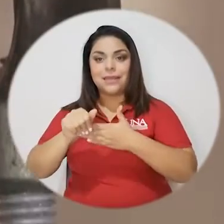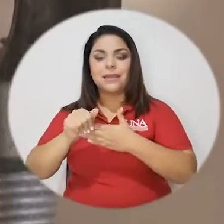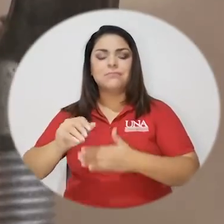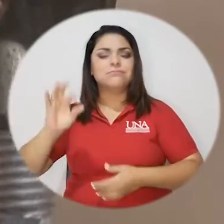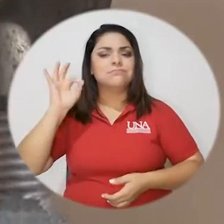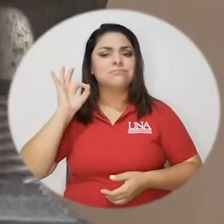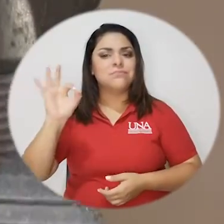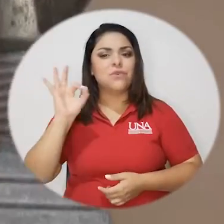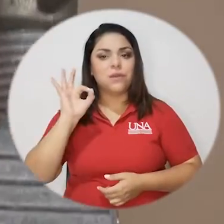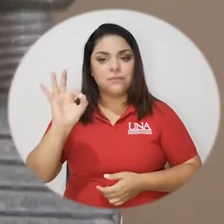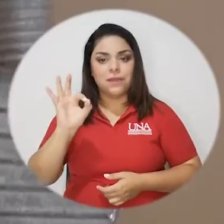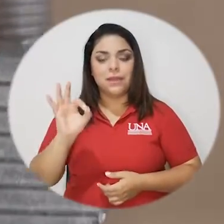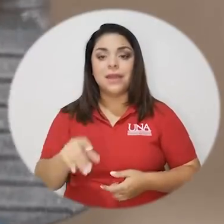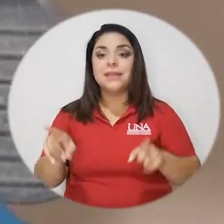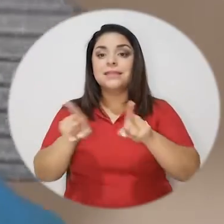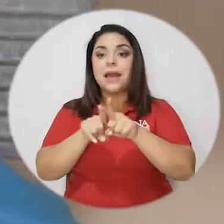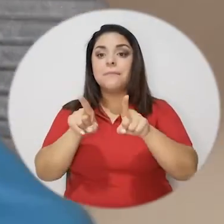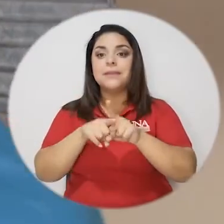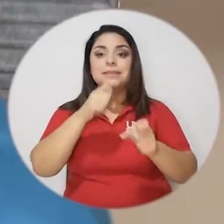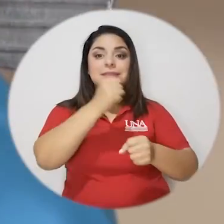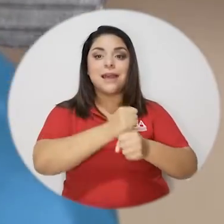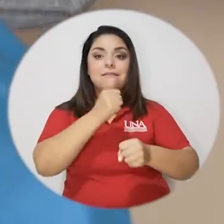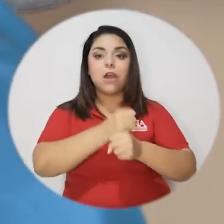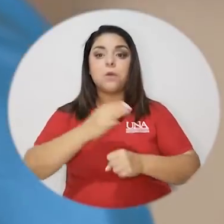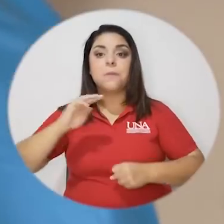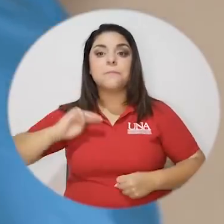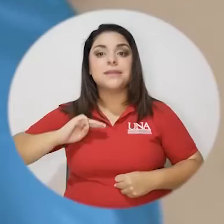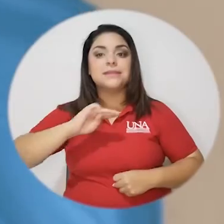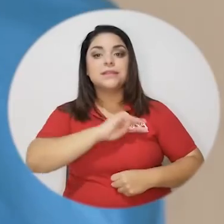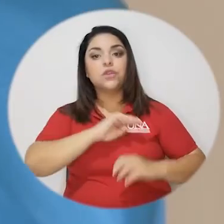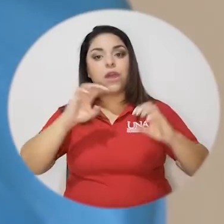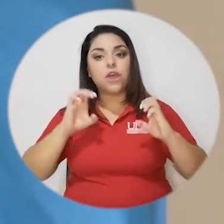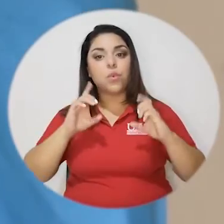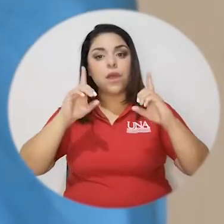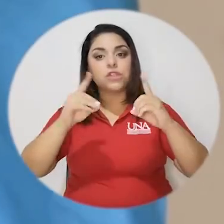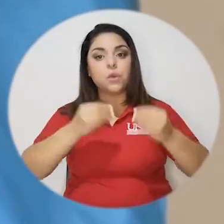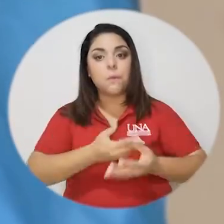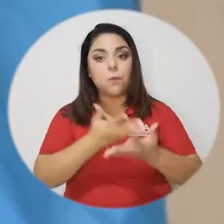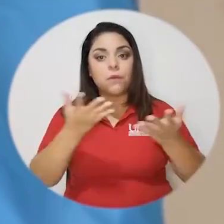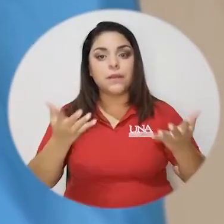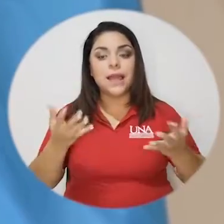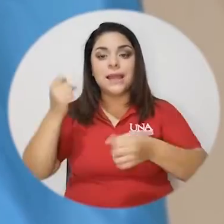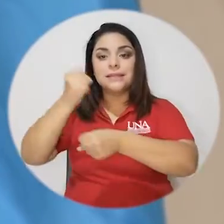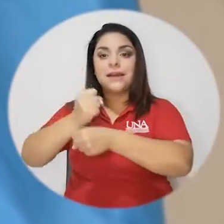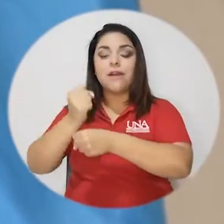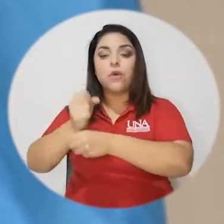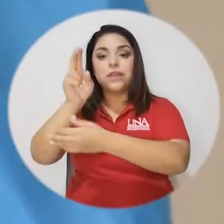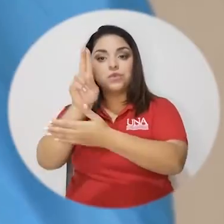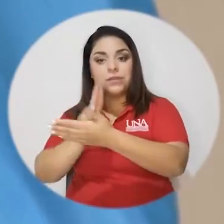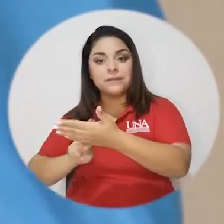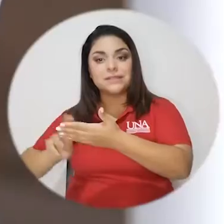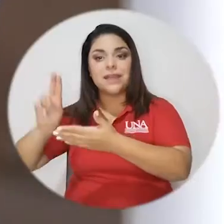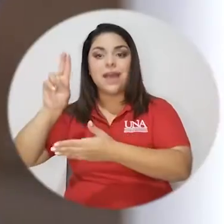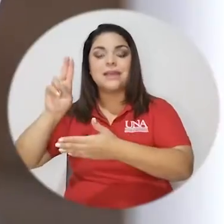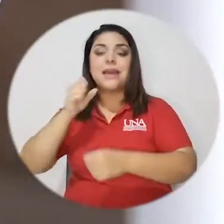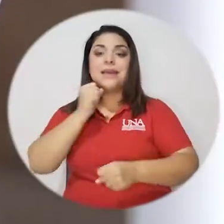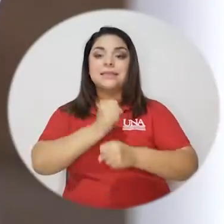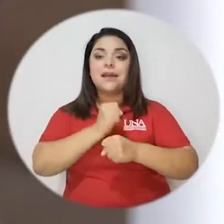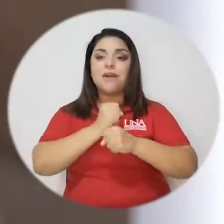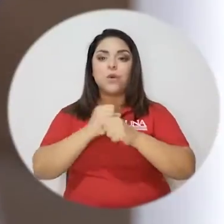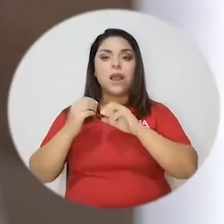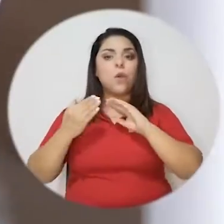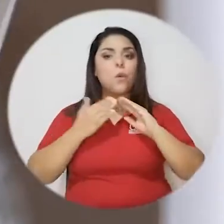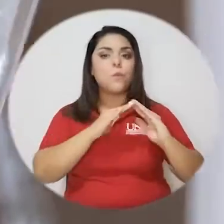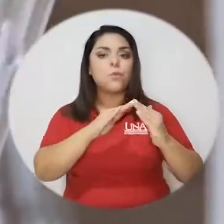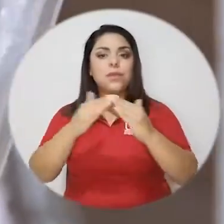muy bien. Pero también el trabajo del Ministerio de Educación Pública, el trabajo de las universidades,